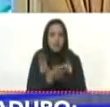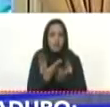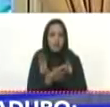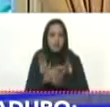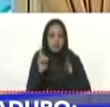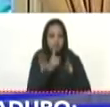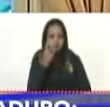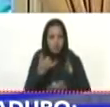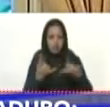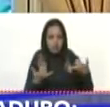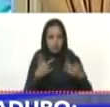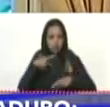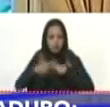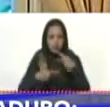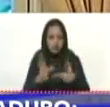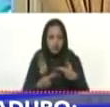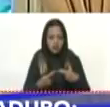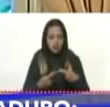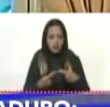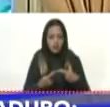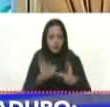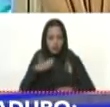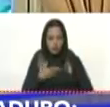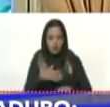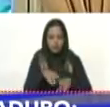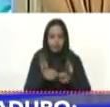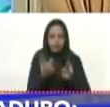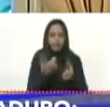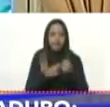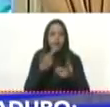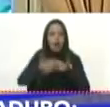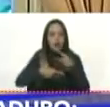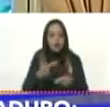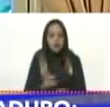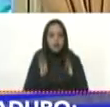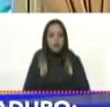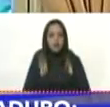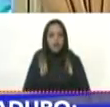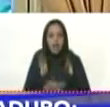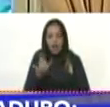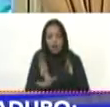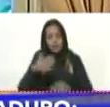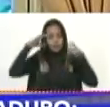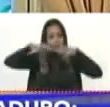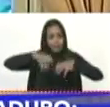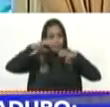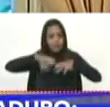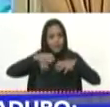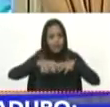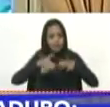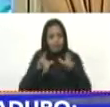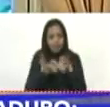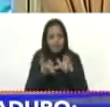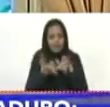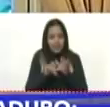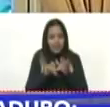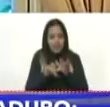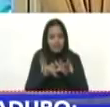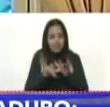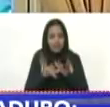línea del proceso de recuperación de producción. Estamos en el ciclo lluvioso y a las puertas del ciclo